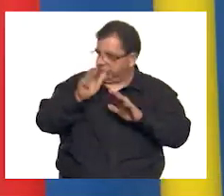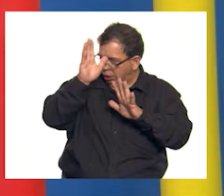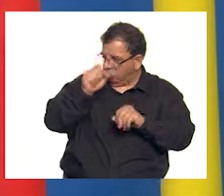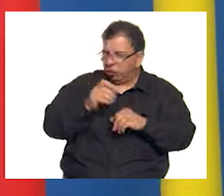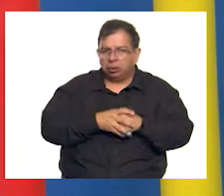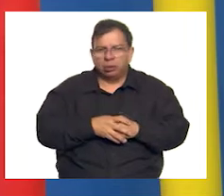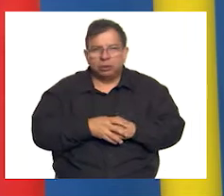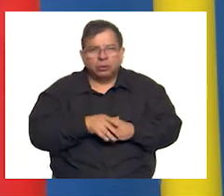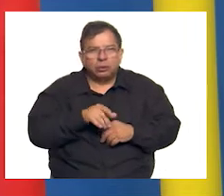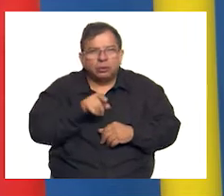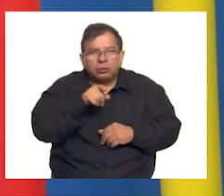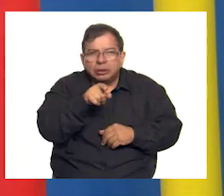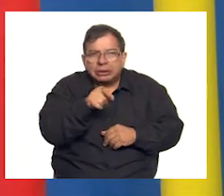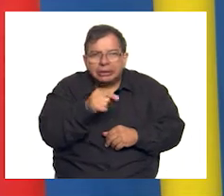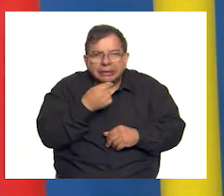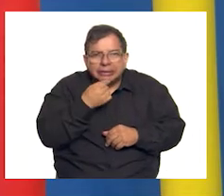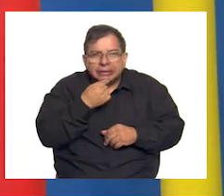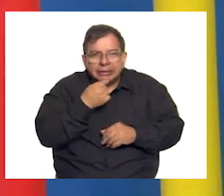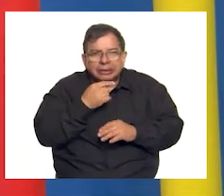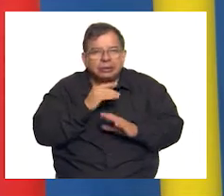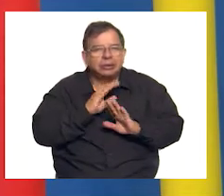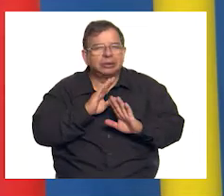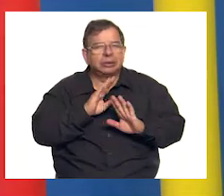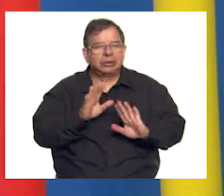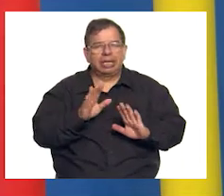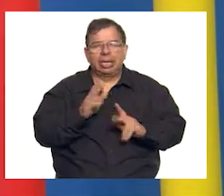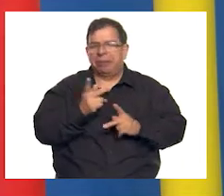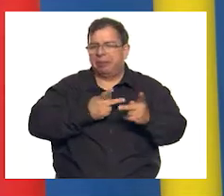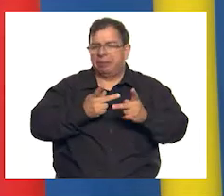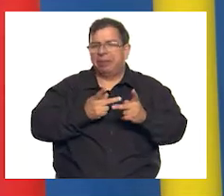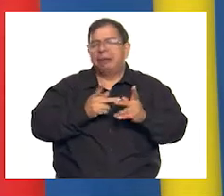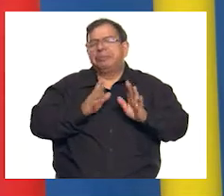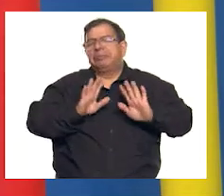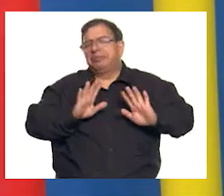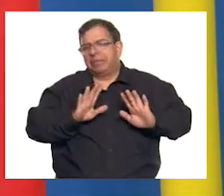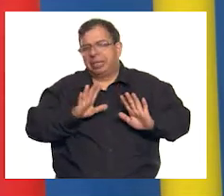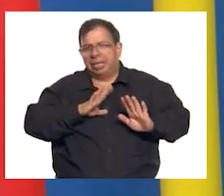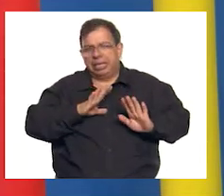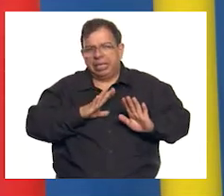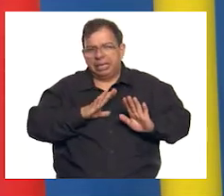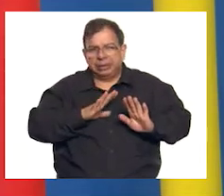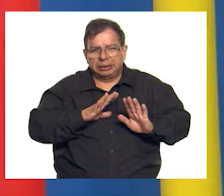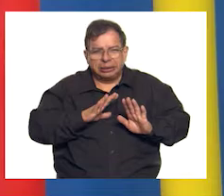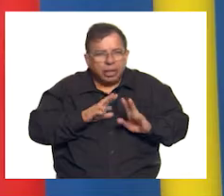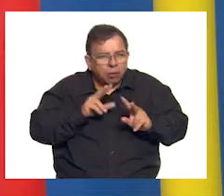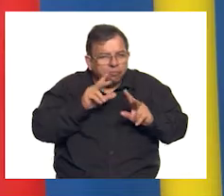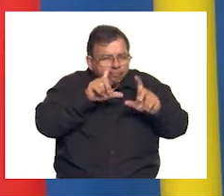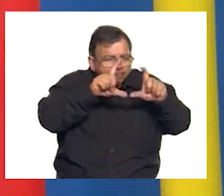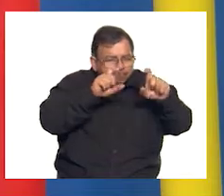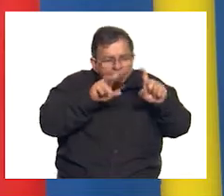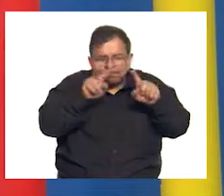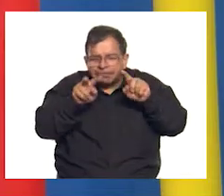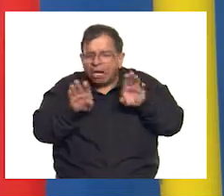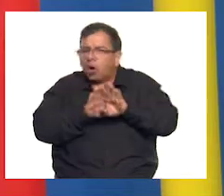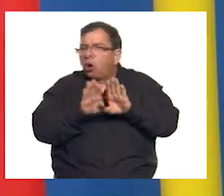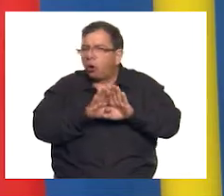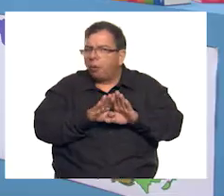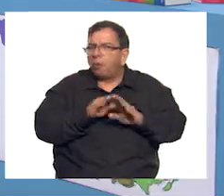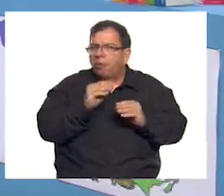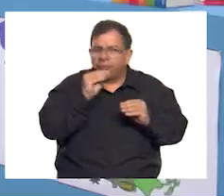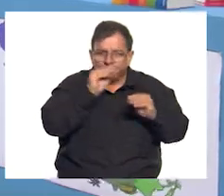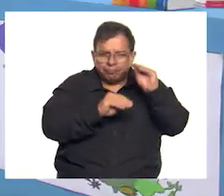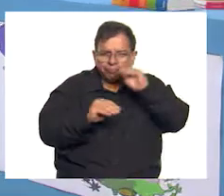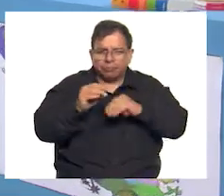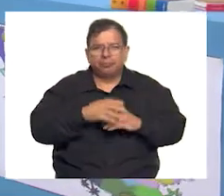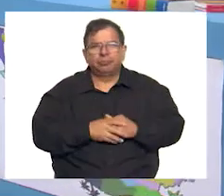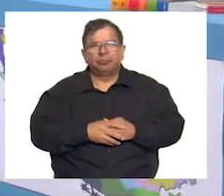ni ustedes, niñas y niños en casa, que venía preparada, pero traigo un registro visual de cómo lo fui armando. Muy bien,